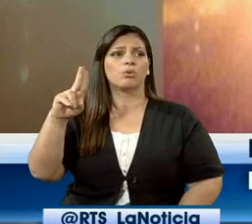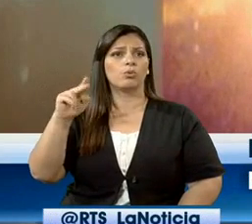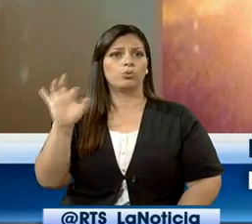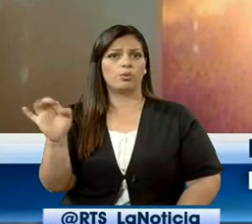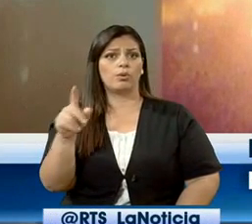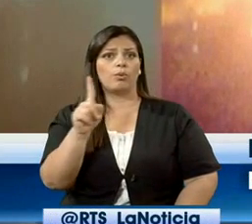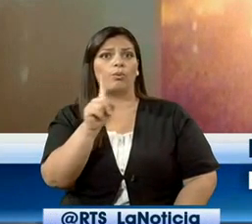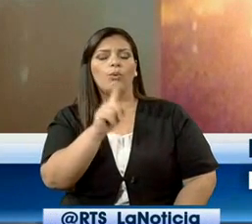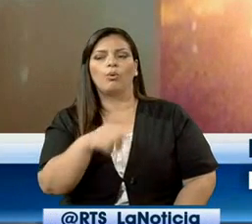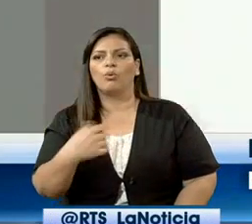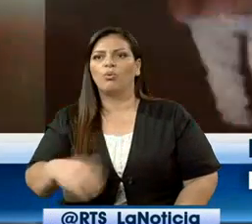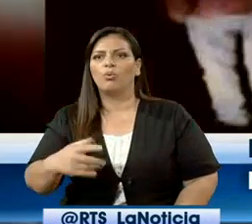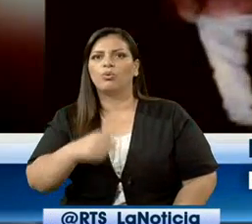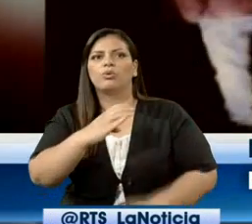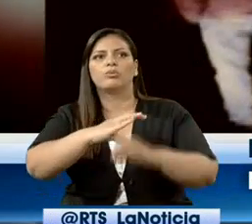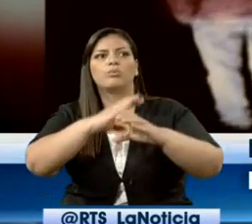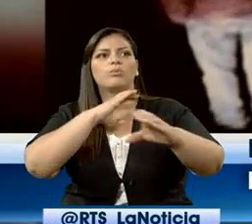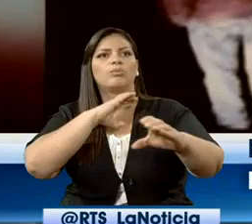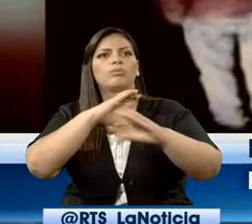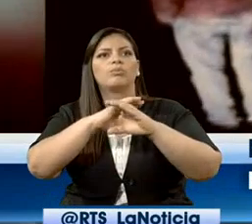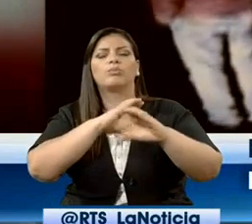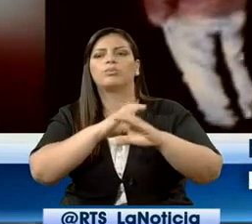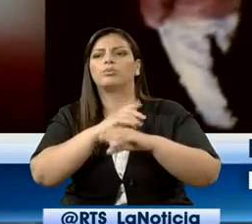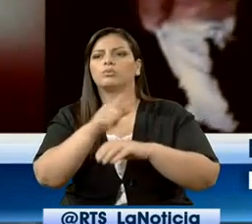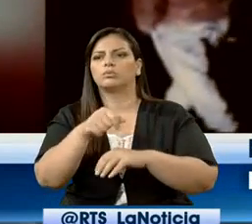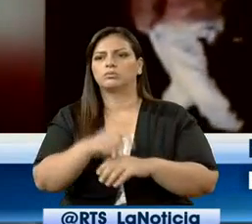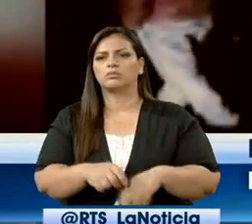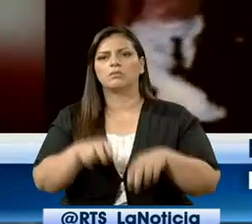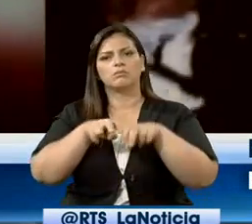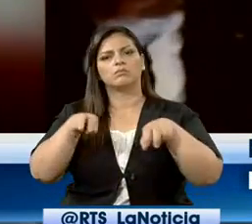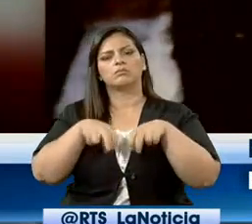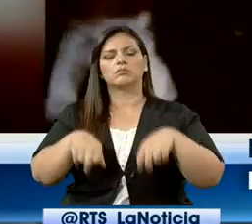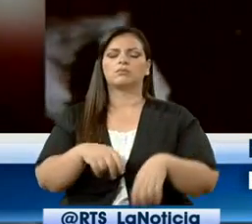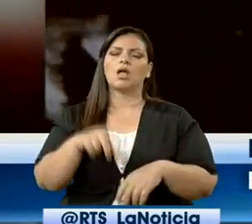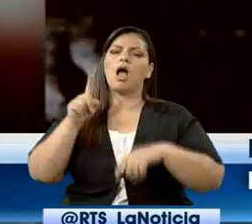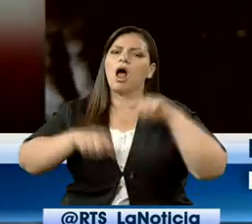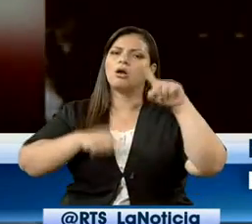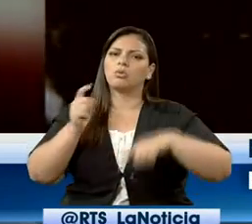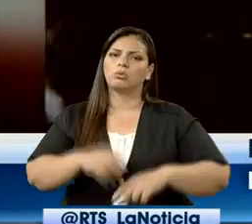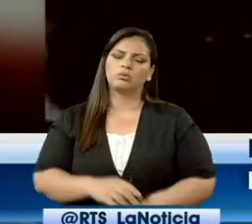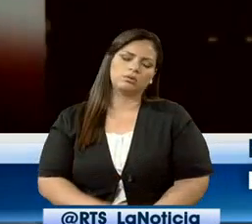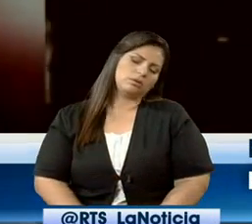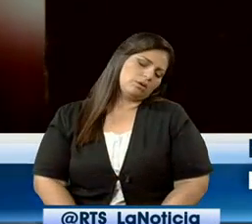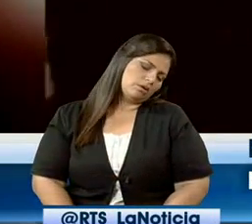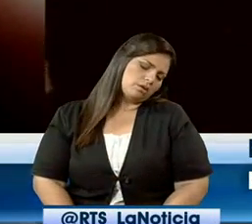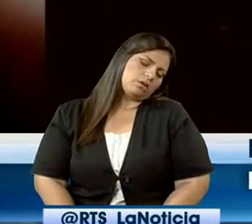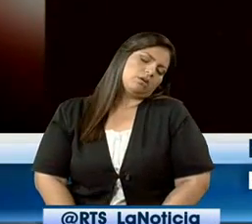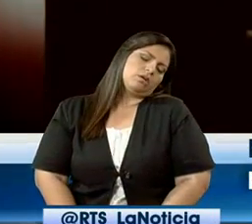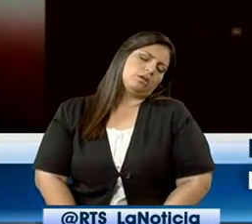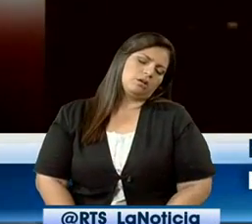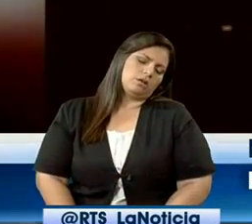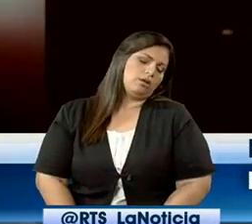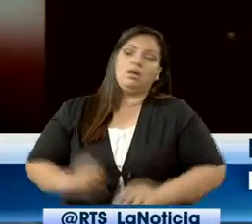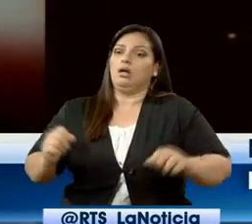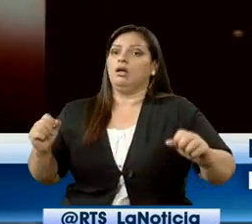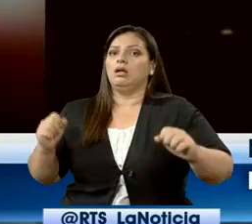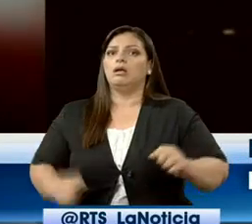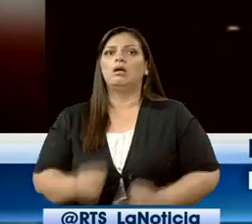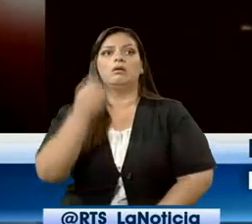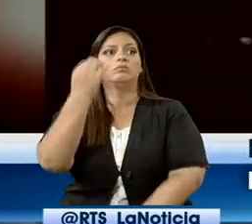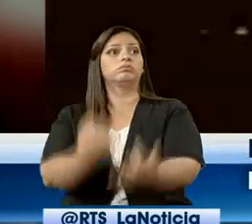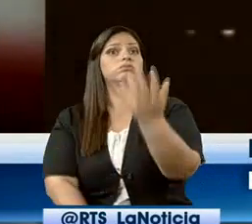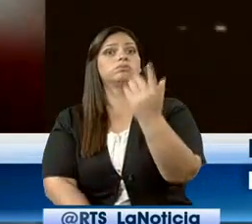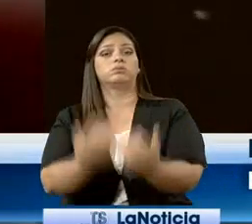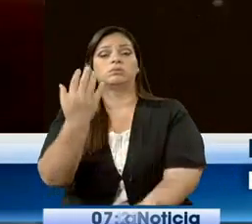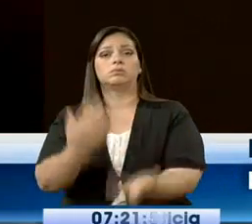unidad de la cooperativa occidental les sorprendió dormidos. De la versión de los ocupantes del bus disco número 71, el fuego habría